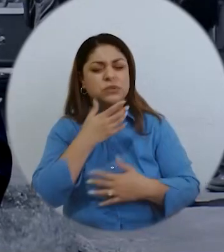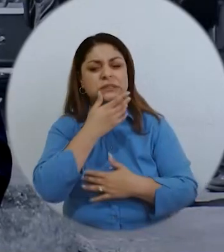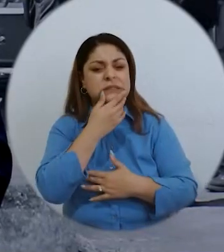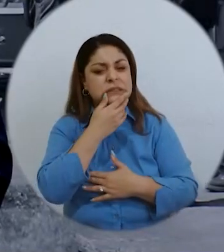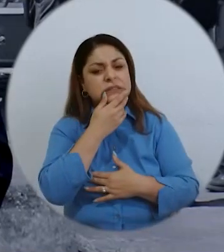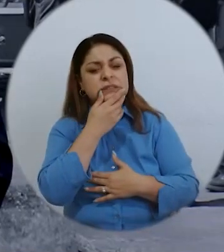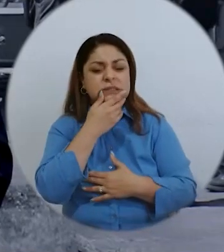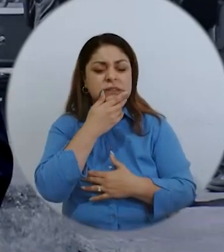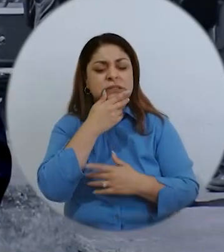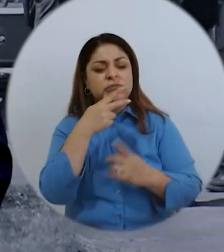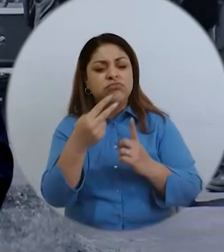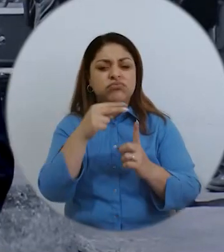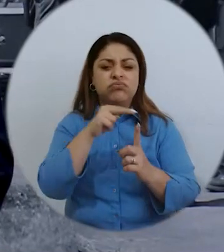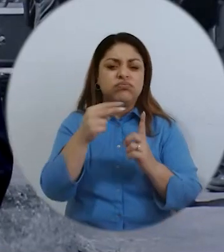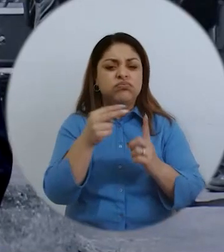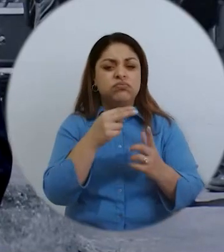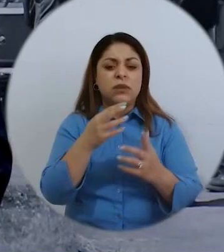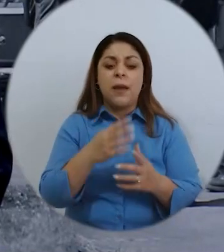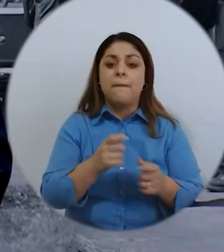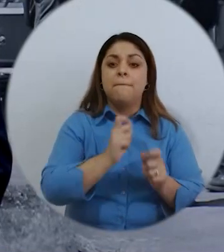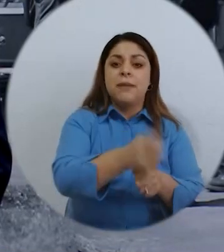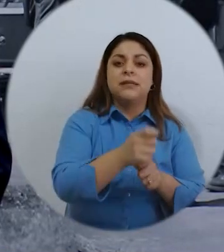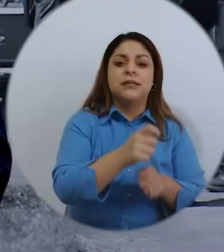pesca no documentada, no regulada.